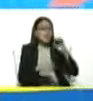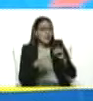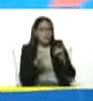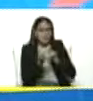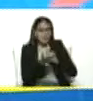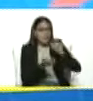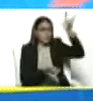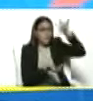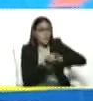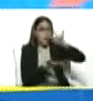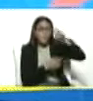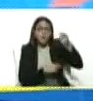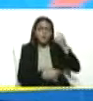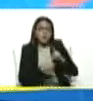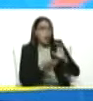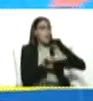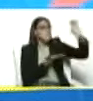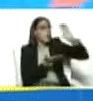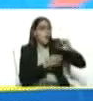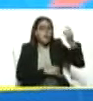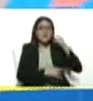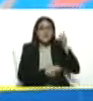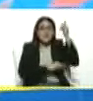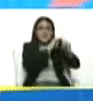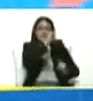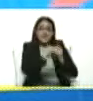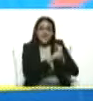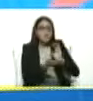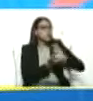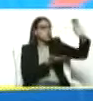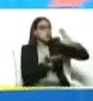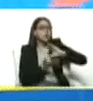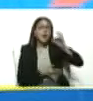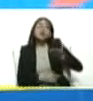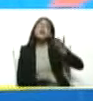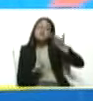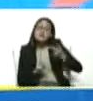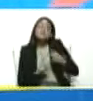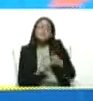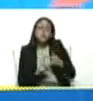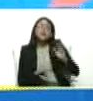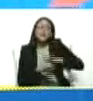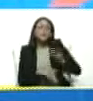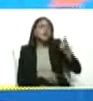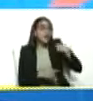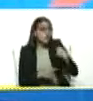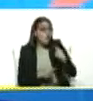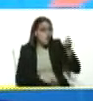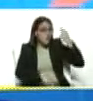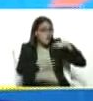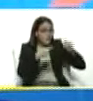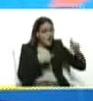Y de la vocación exportadora entra una platica, ¿verdad? Yo siempre he dicho eso. Si usted produce